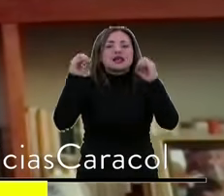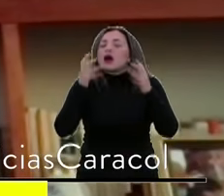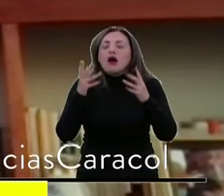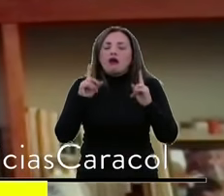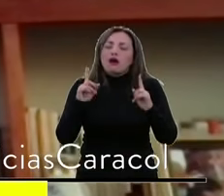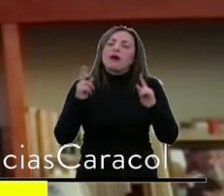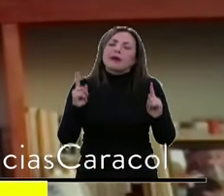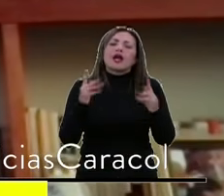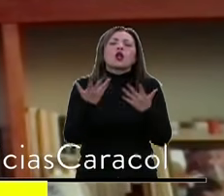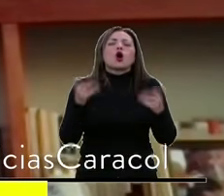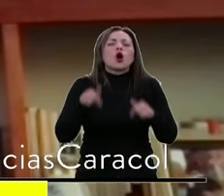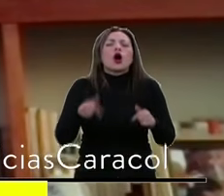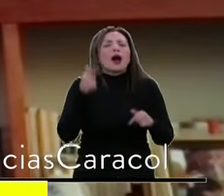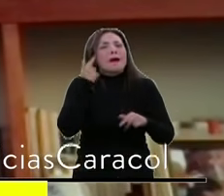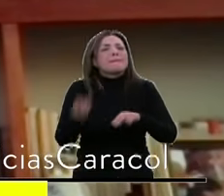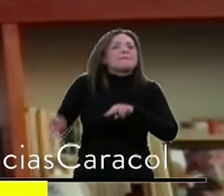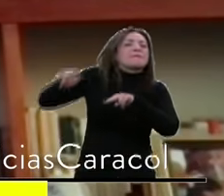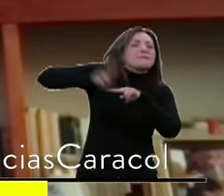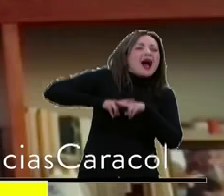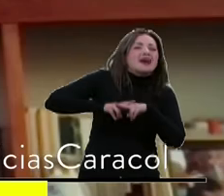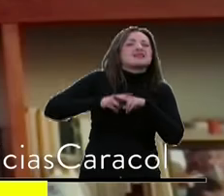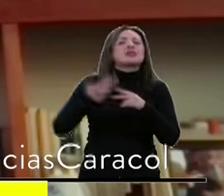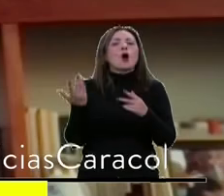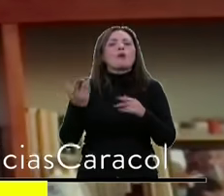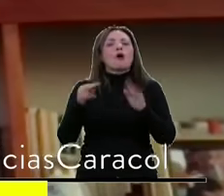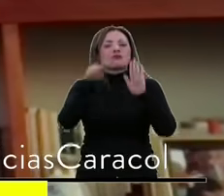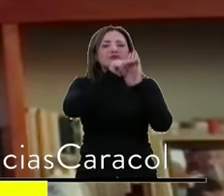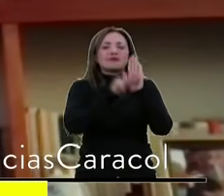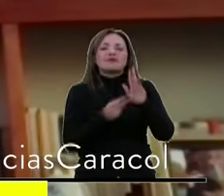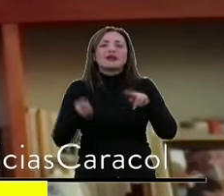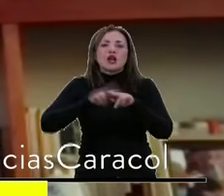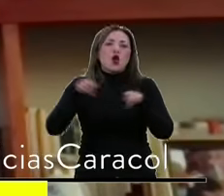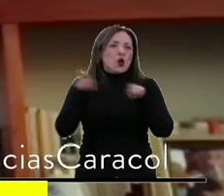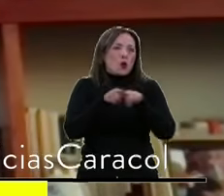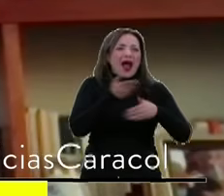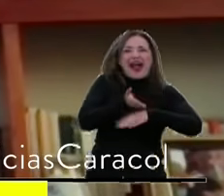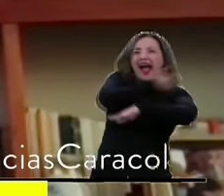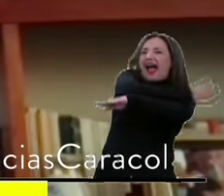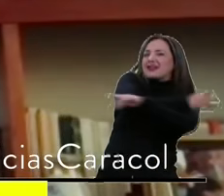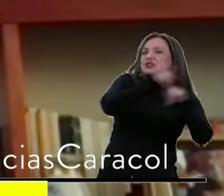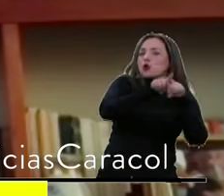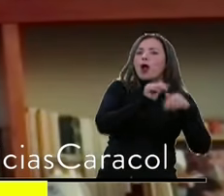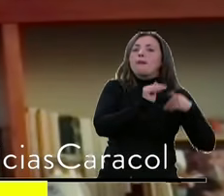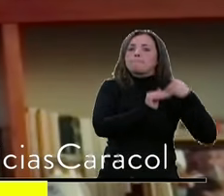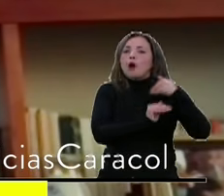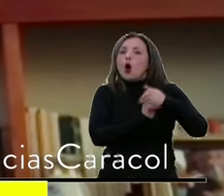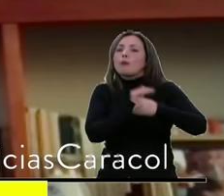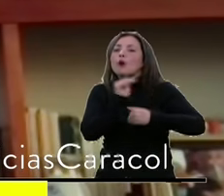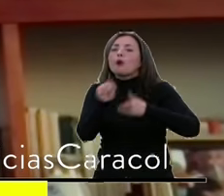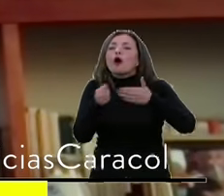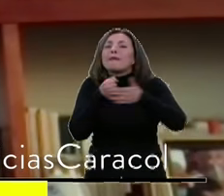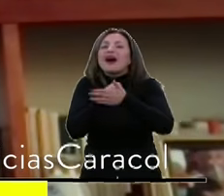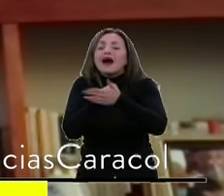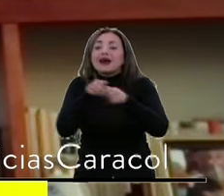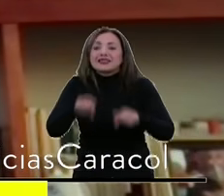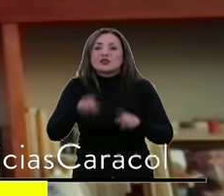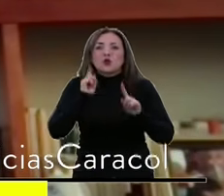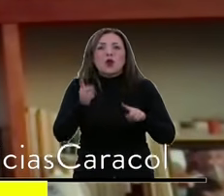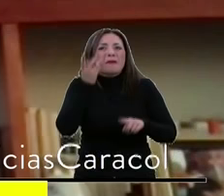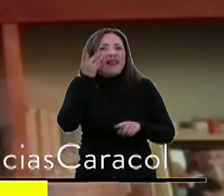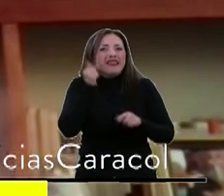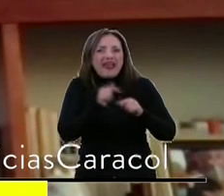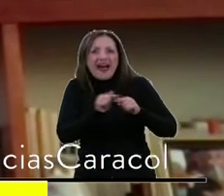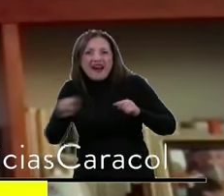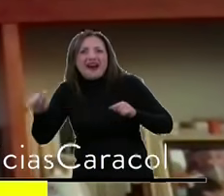medidas tal como lo hemos hecho en el pasado de manera muy gradual tratando de lograr que en estos días donde todavía sigue